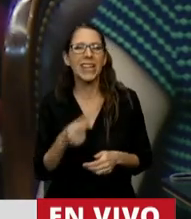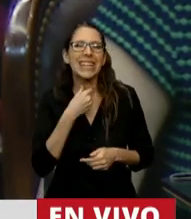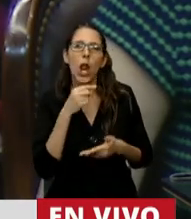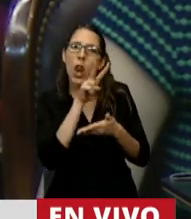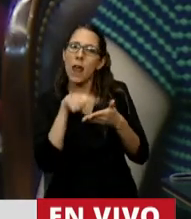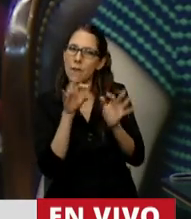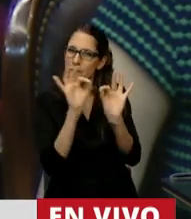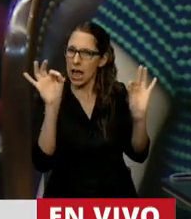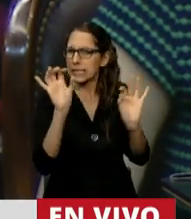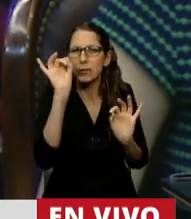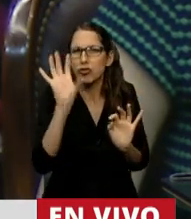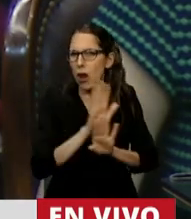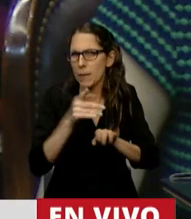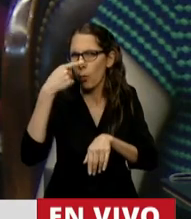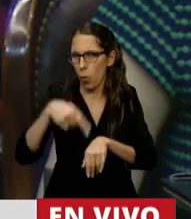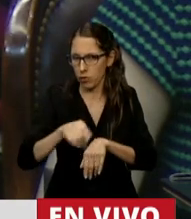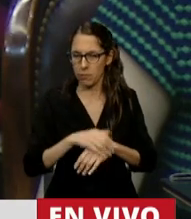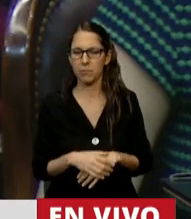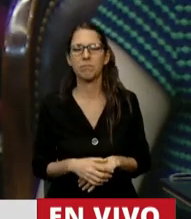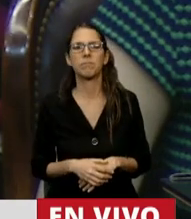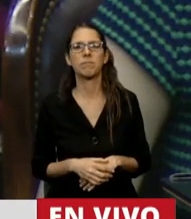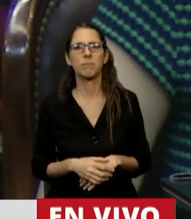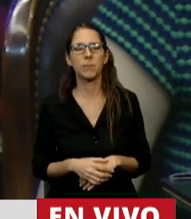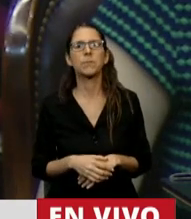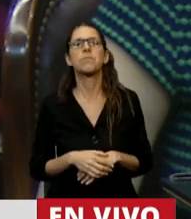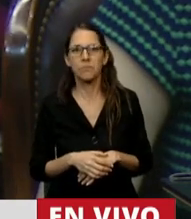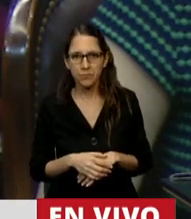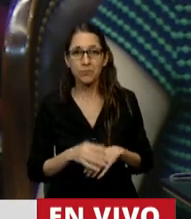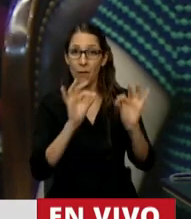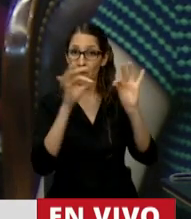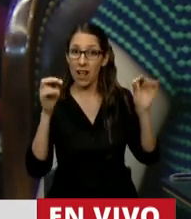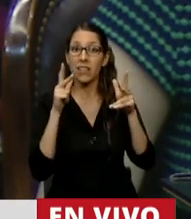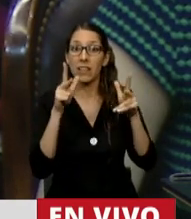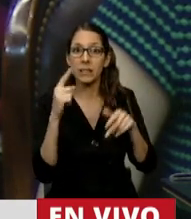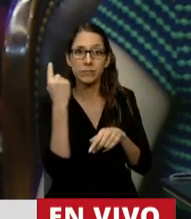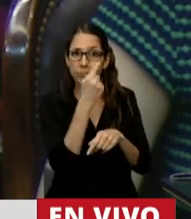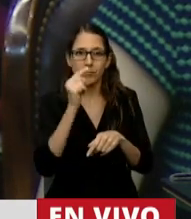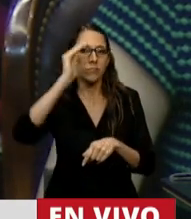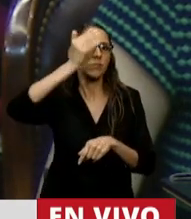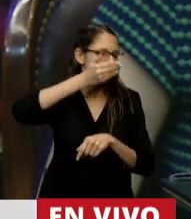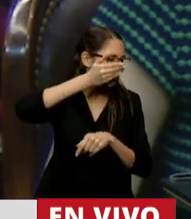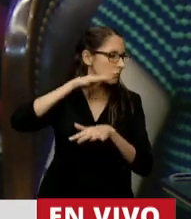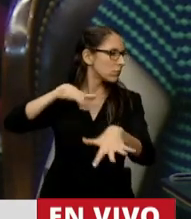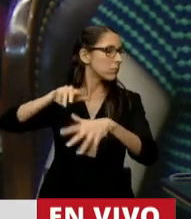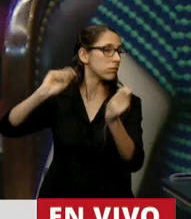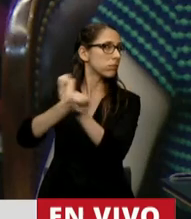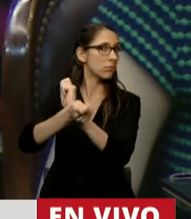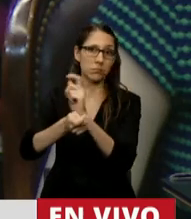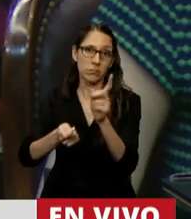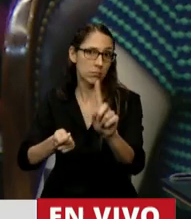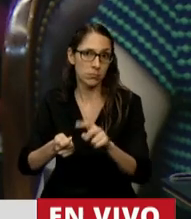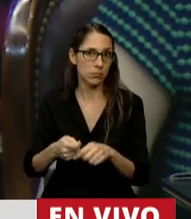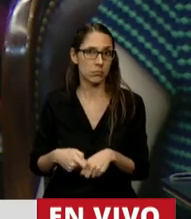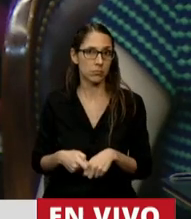frase, señor presidente, y con esto voy a ir cerrando. Cerrar los ojos no va a cambiar nada. Nada va a